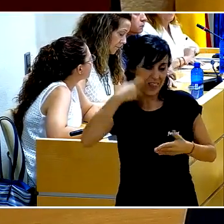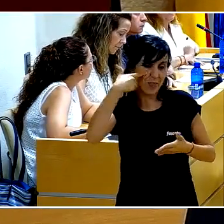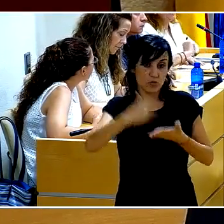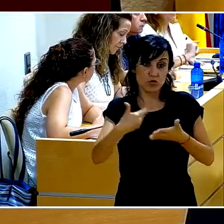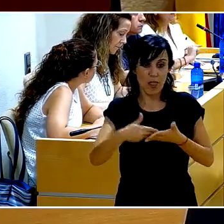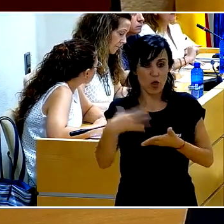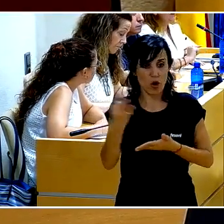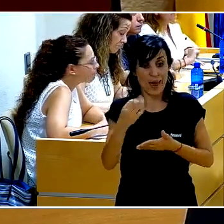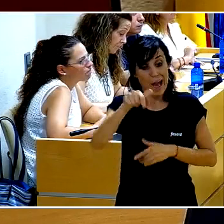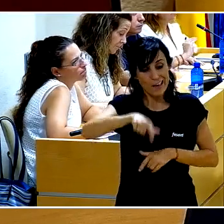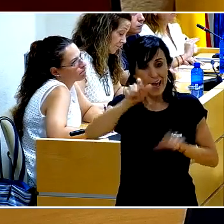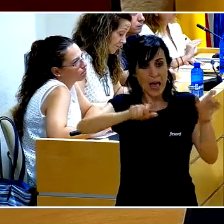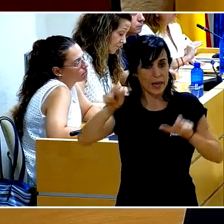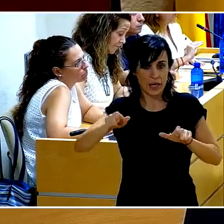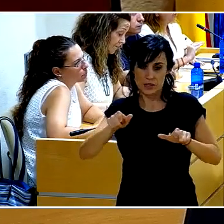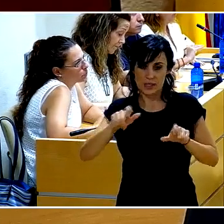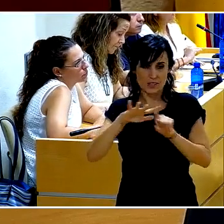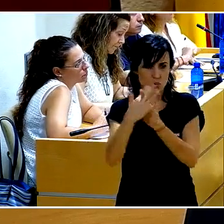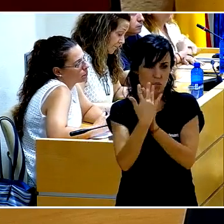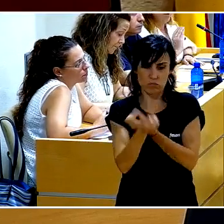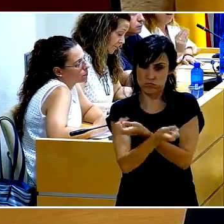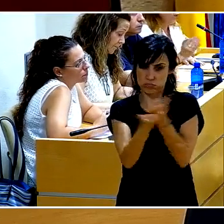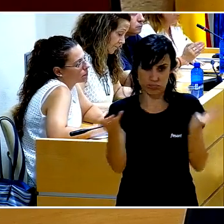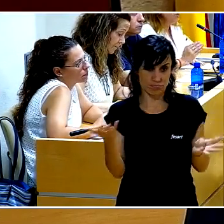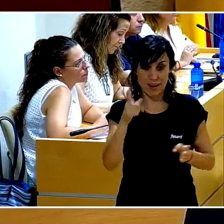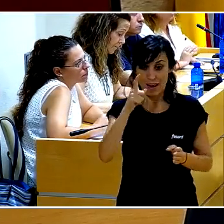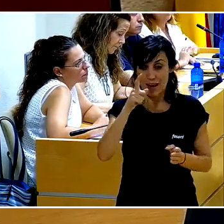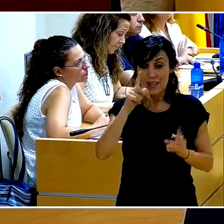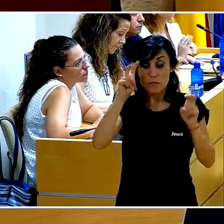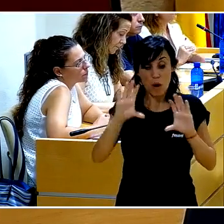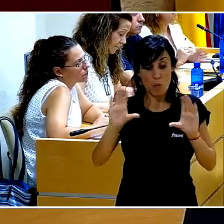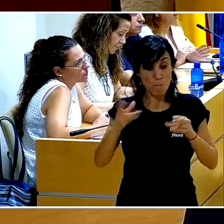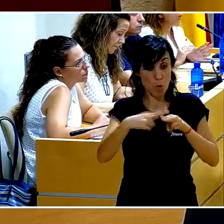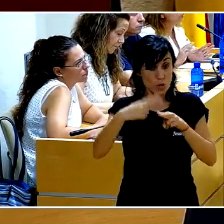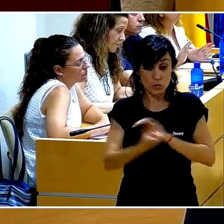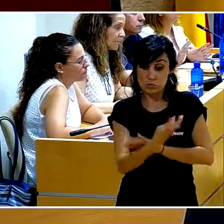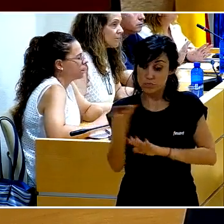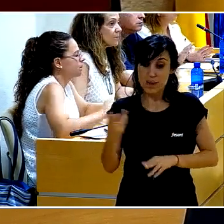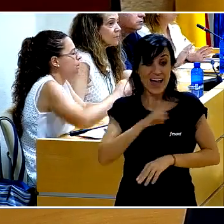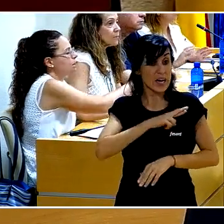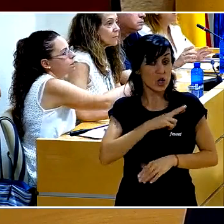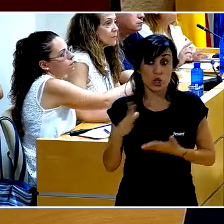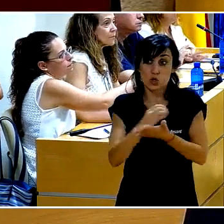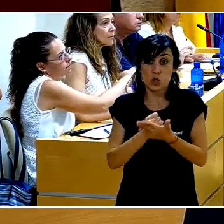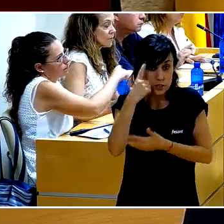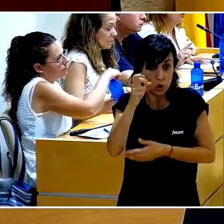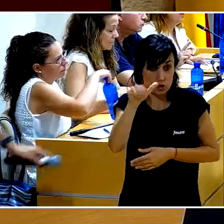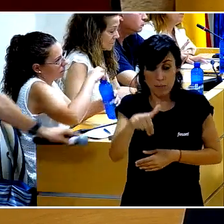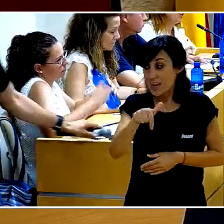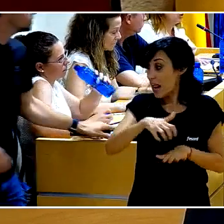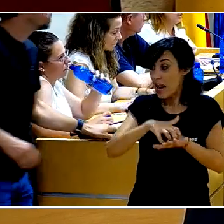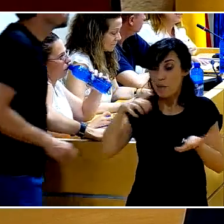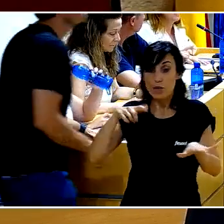hay gente de toda condición en todo el arco político y en todas las religiones, supongo que también lo habrá. Pero la mayoría